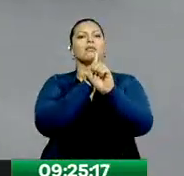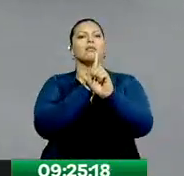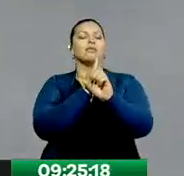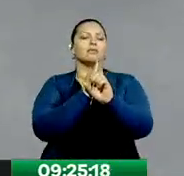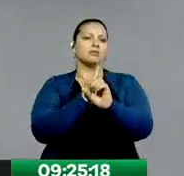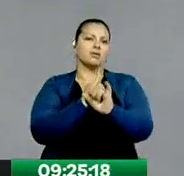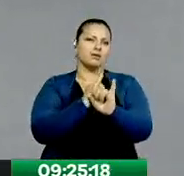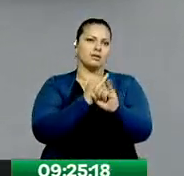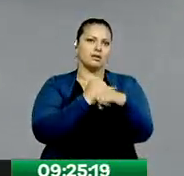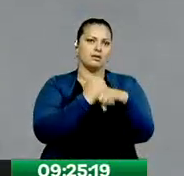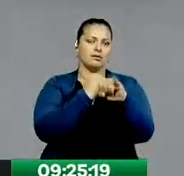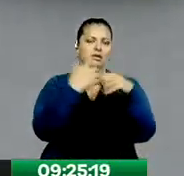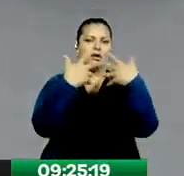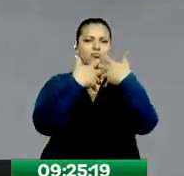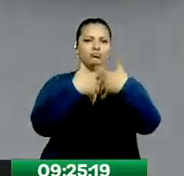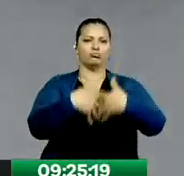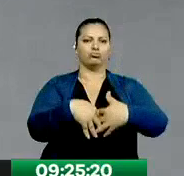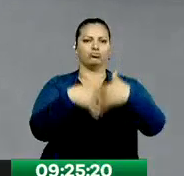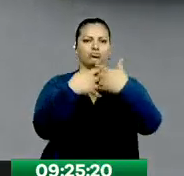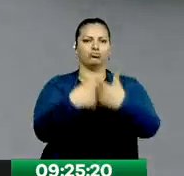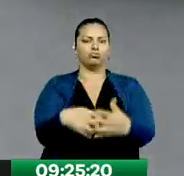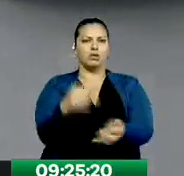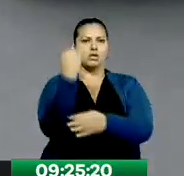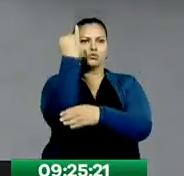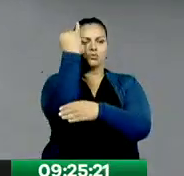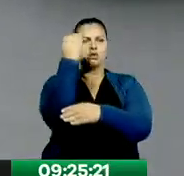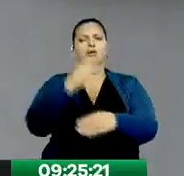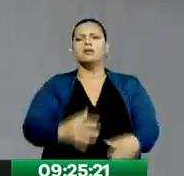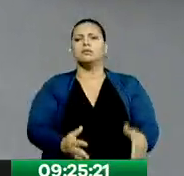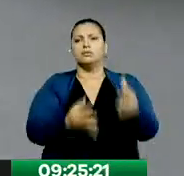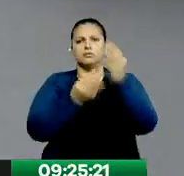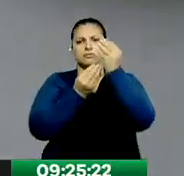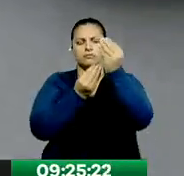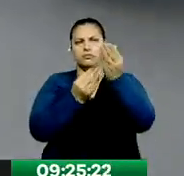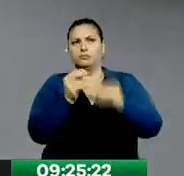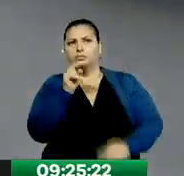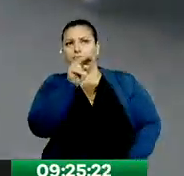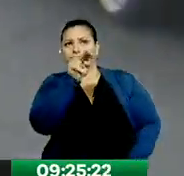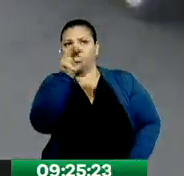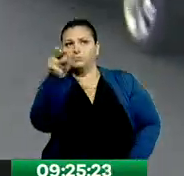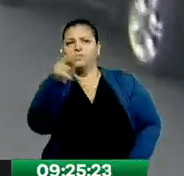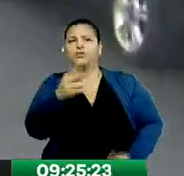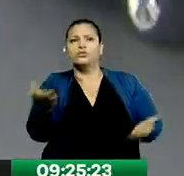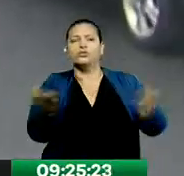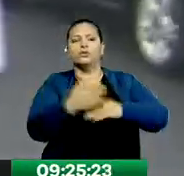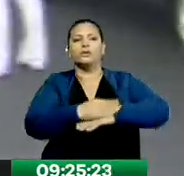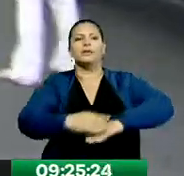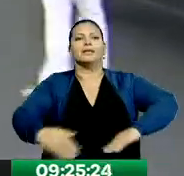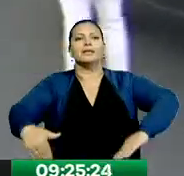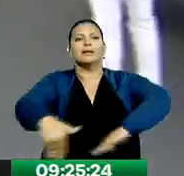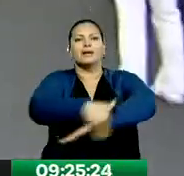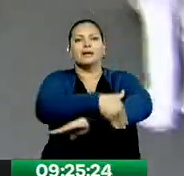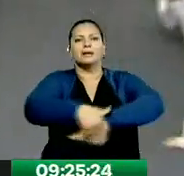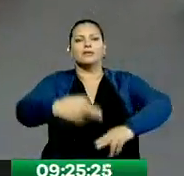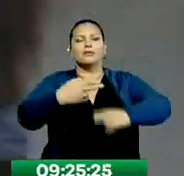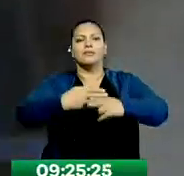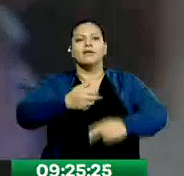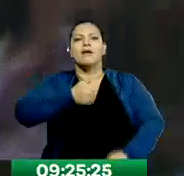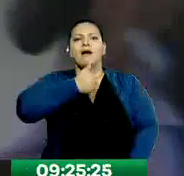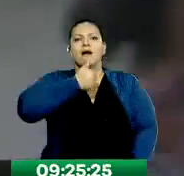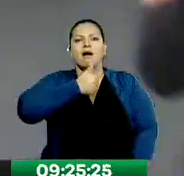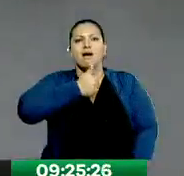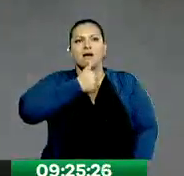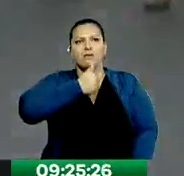manifestación fuera, inclusive, ¿no? Esto que va hacia las aguas. Mejor sí, en la avenida de las aguas, sí. Precisamente, en la Facultad de Ingeniería